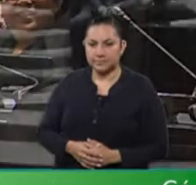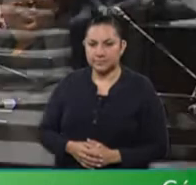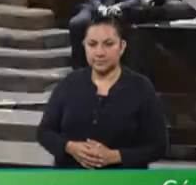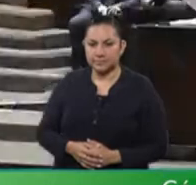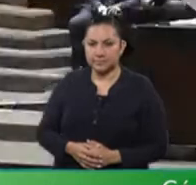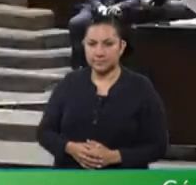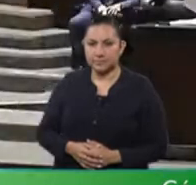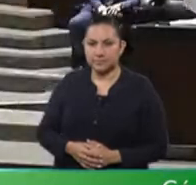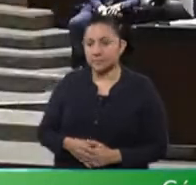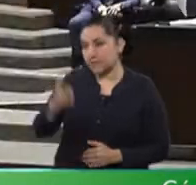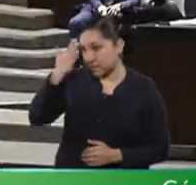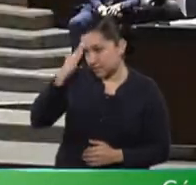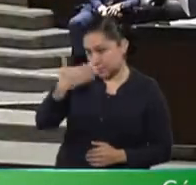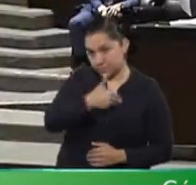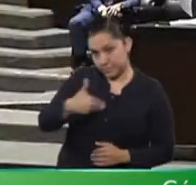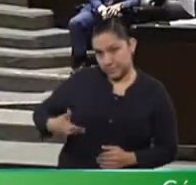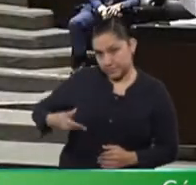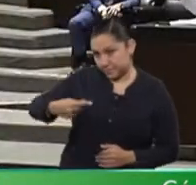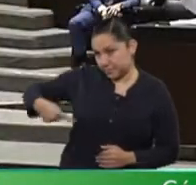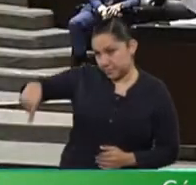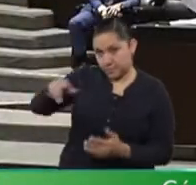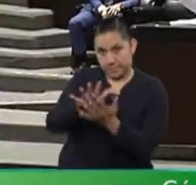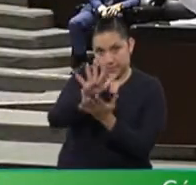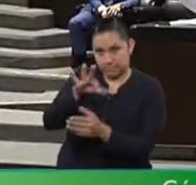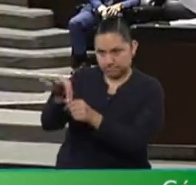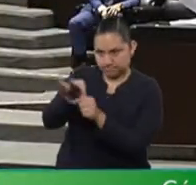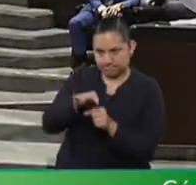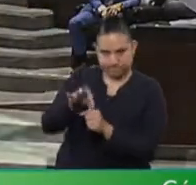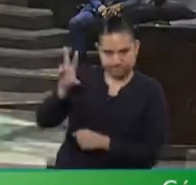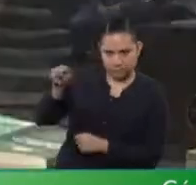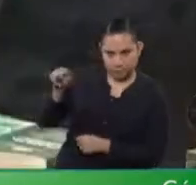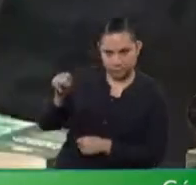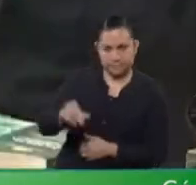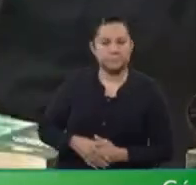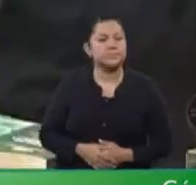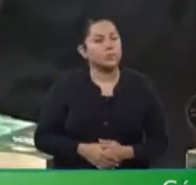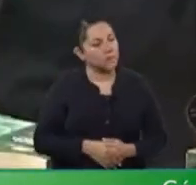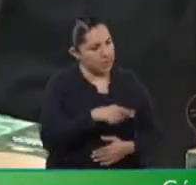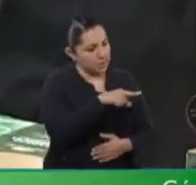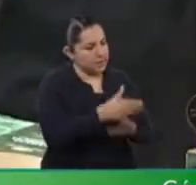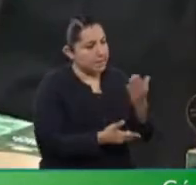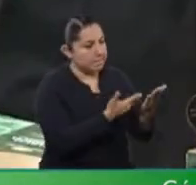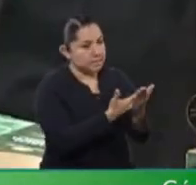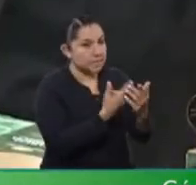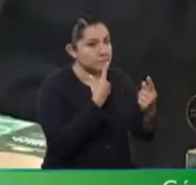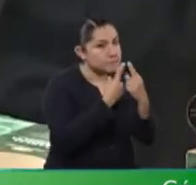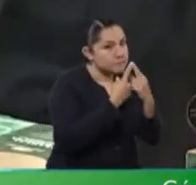manifestarlo señora presidenta mayoría por la negativa no se admite a discusión la